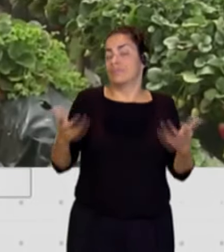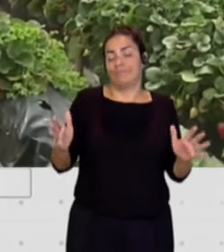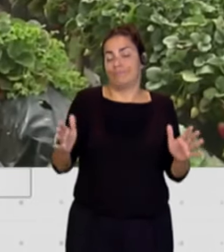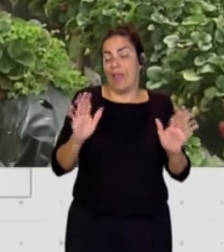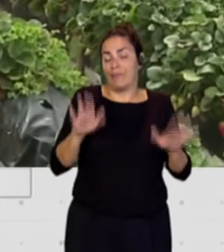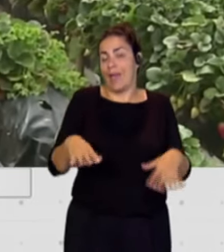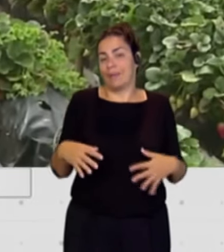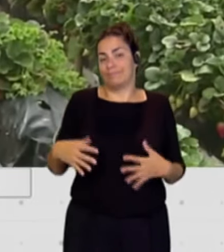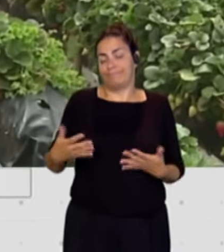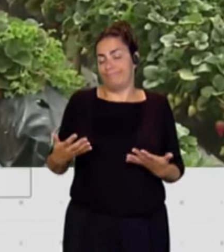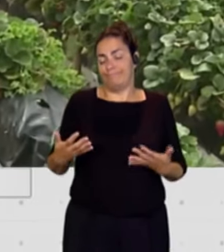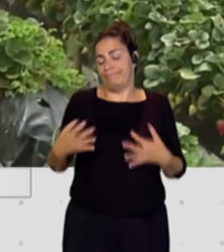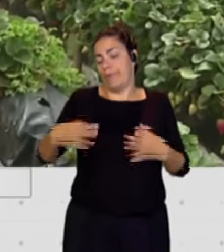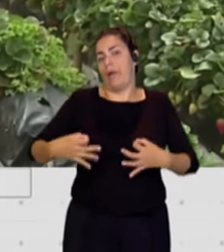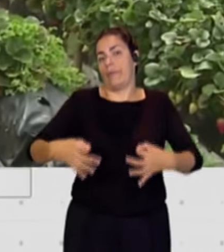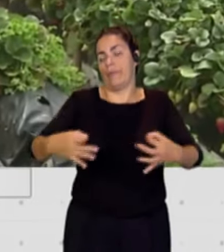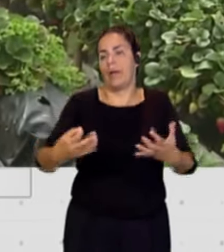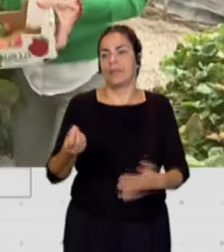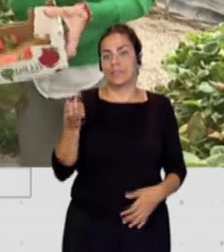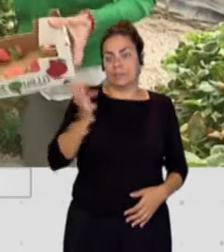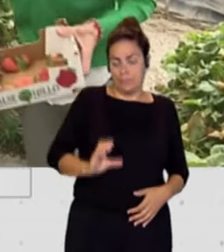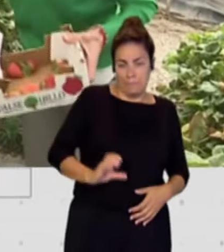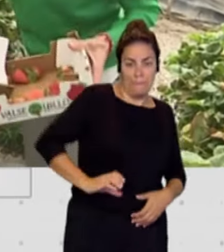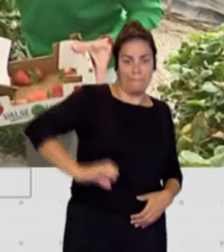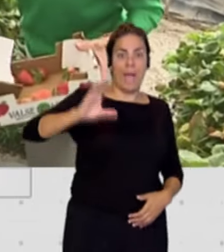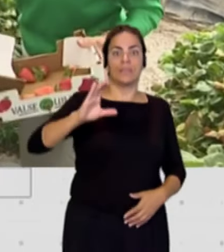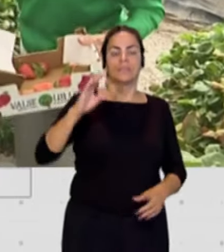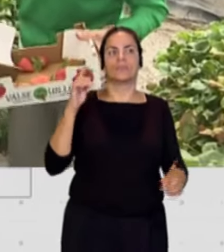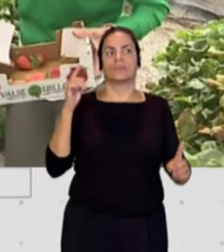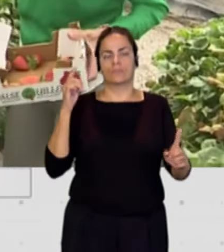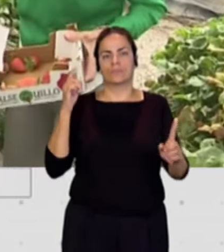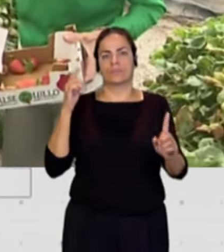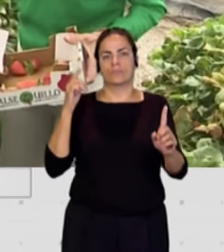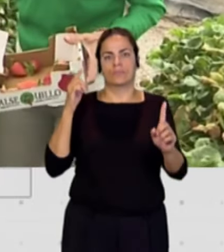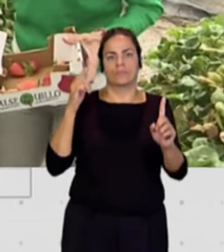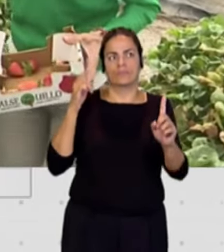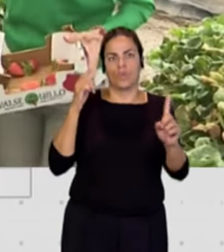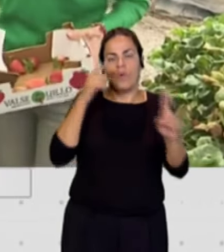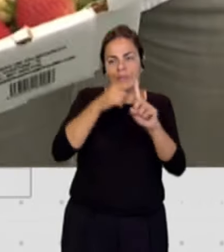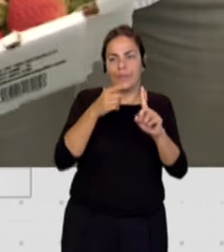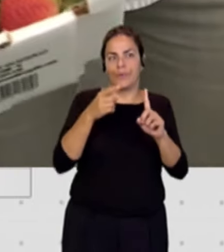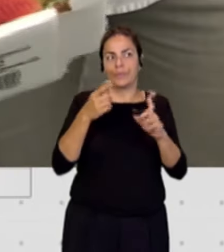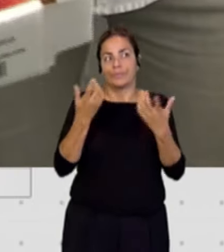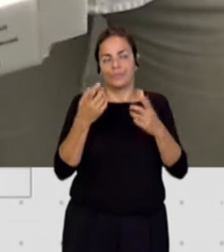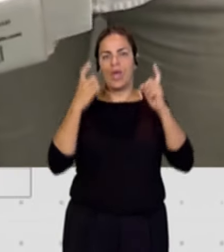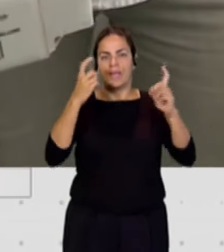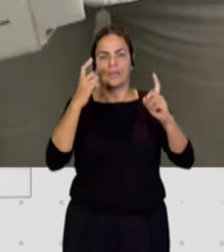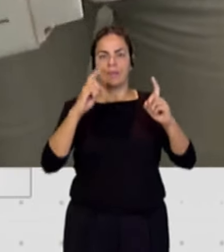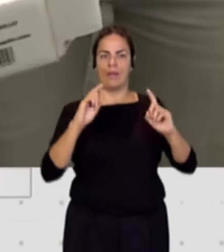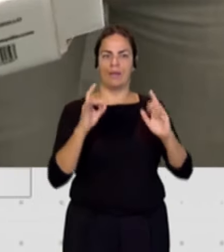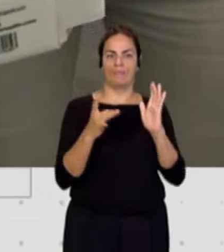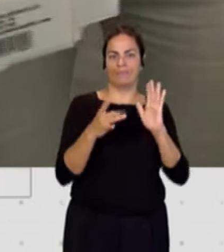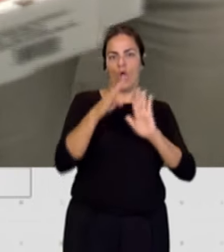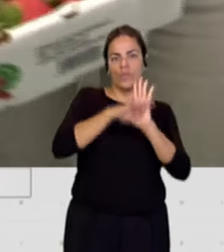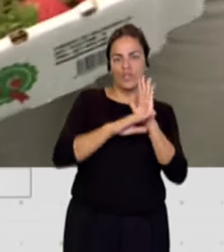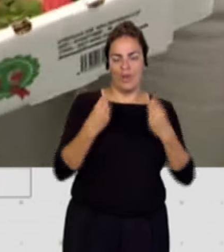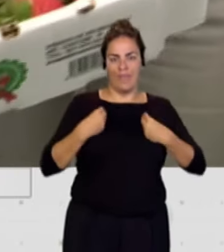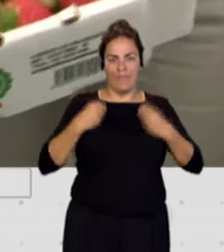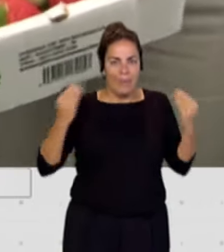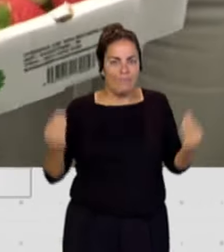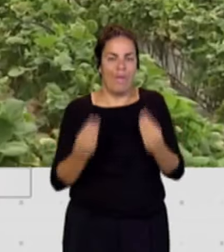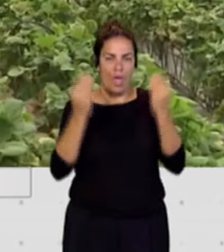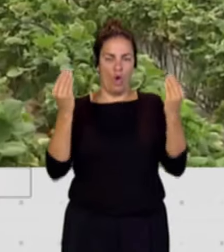eh más salarios para intentar eh digamos acceder a mejores condiciones de vida en tanto que